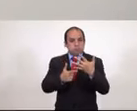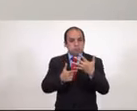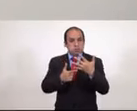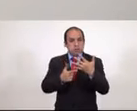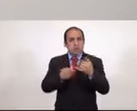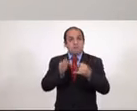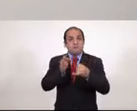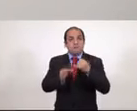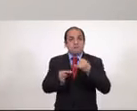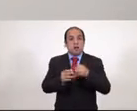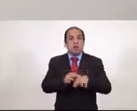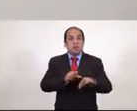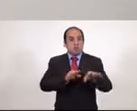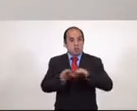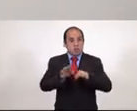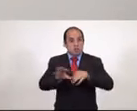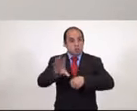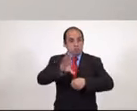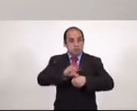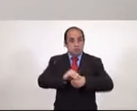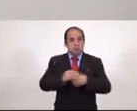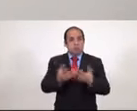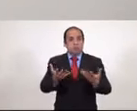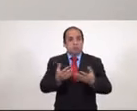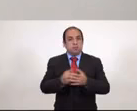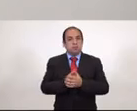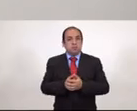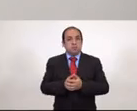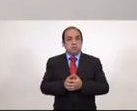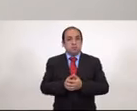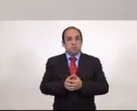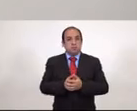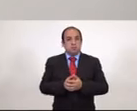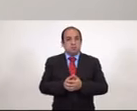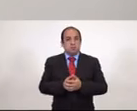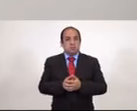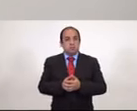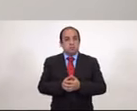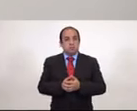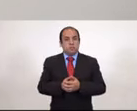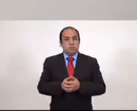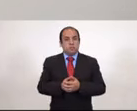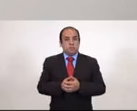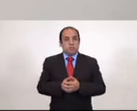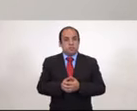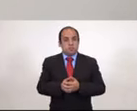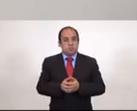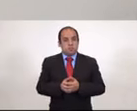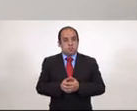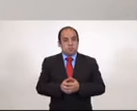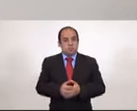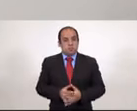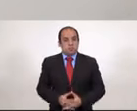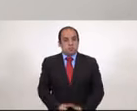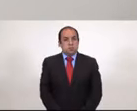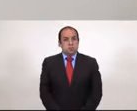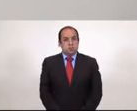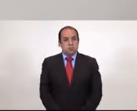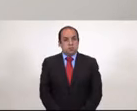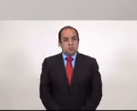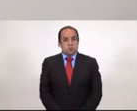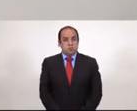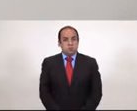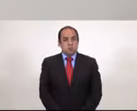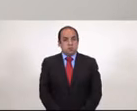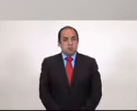trabajos lo haremos debidamente, en forma completa, para poder tener también